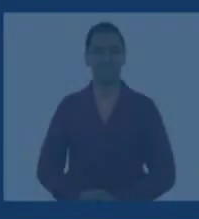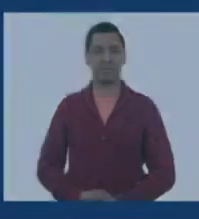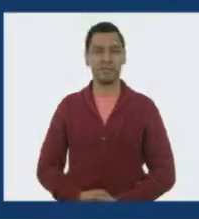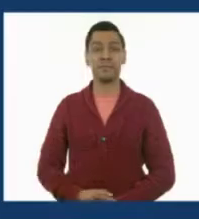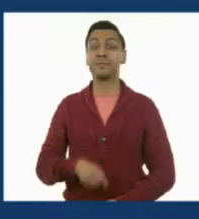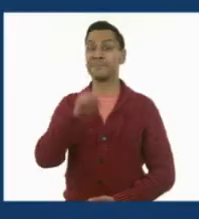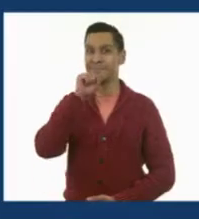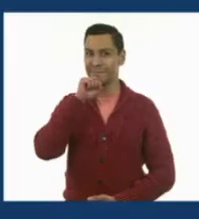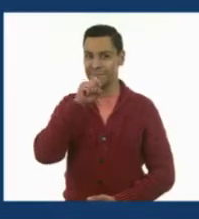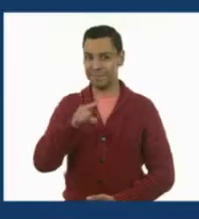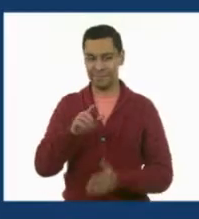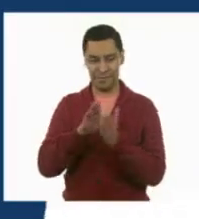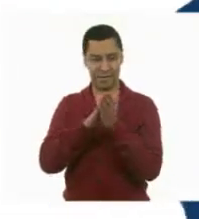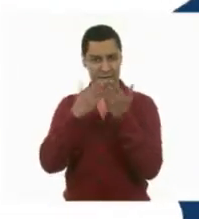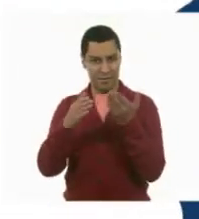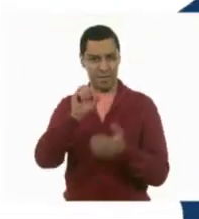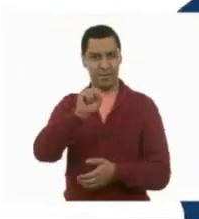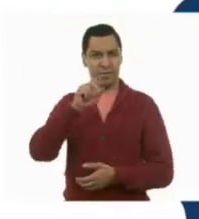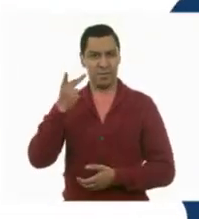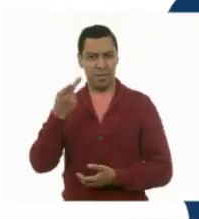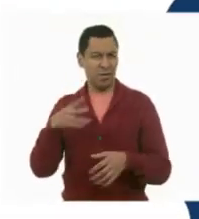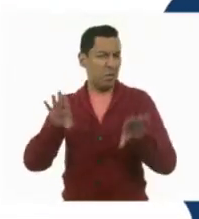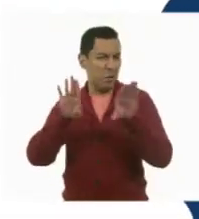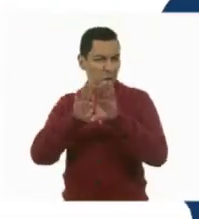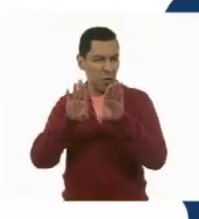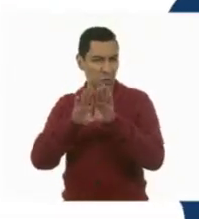También puedes encontrar los libros de texto en la página